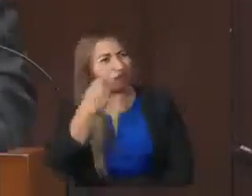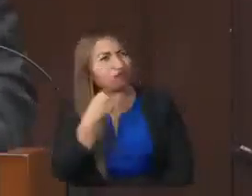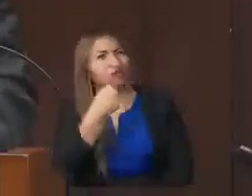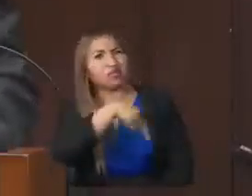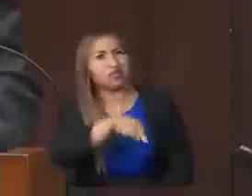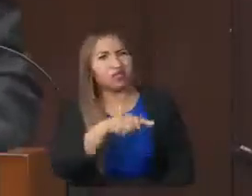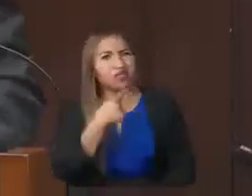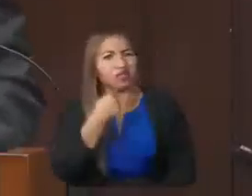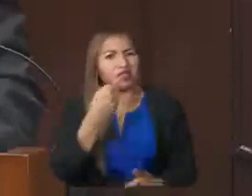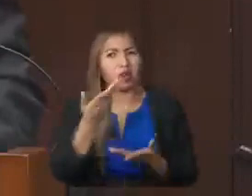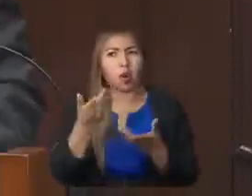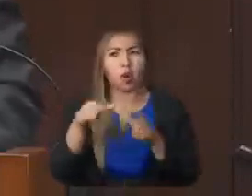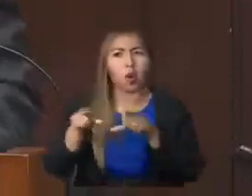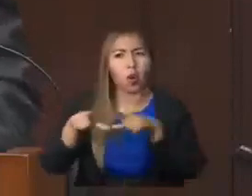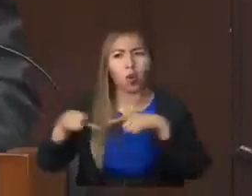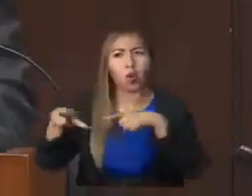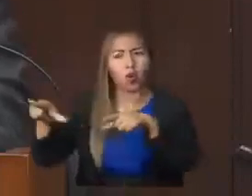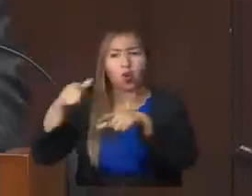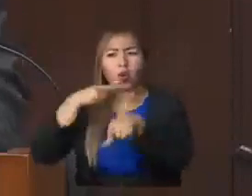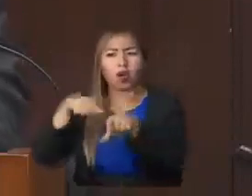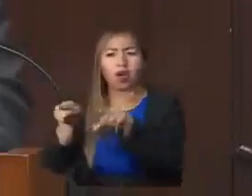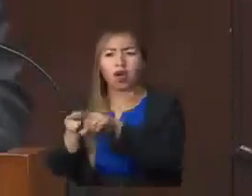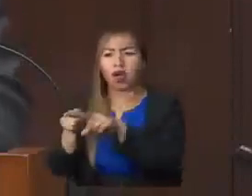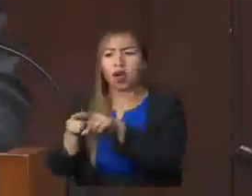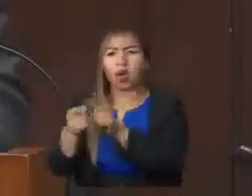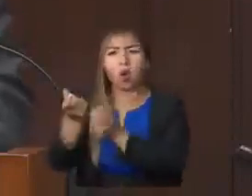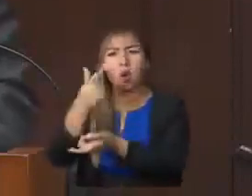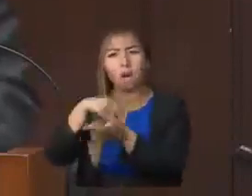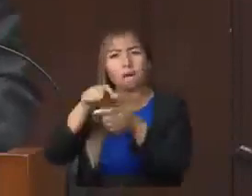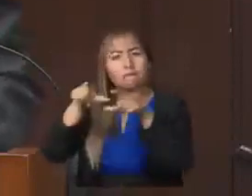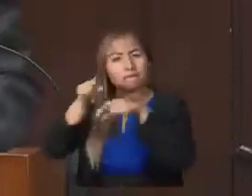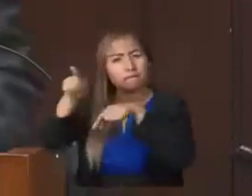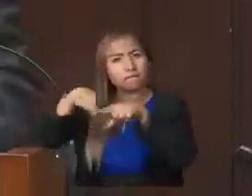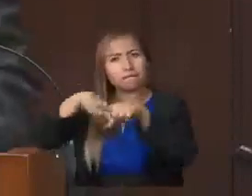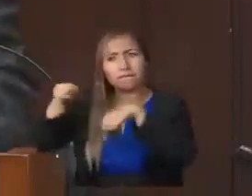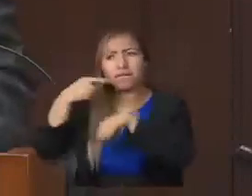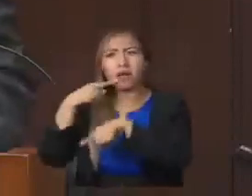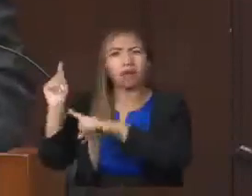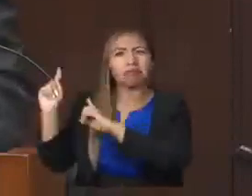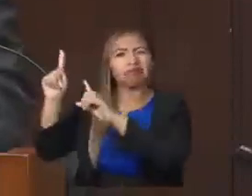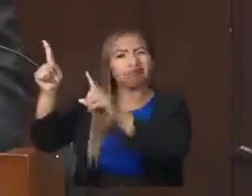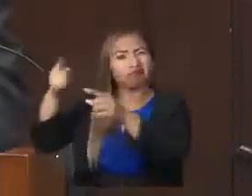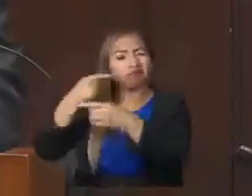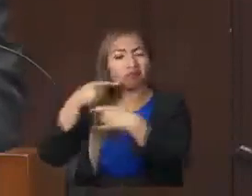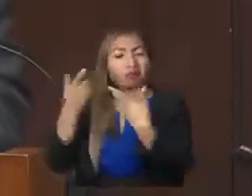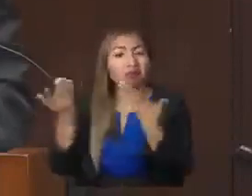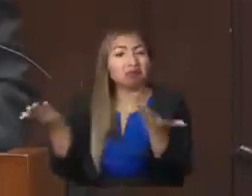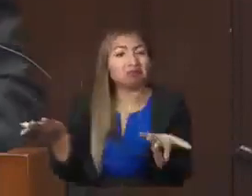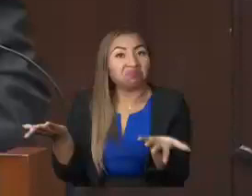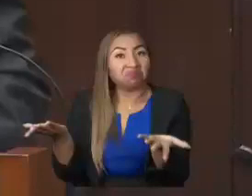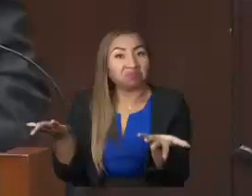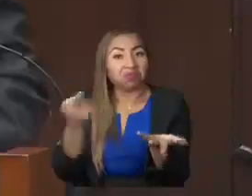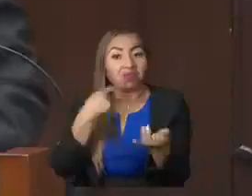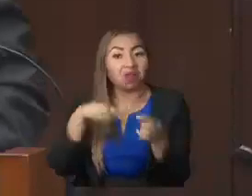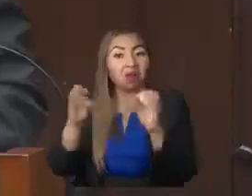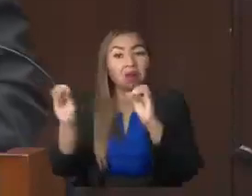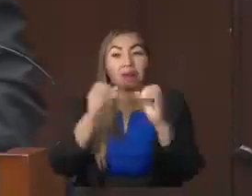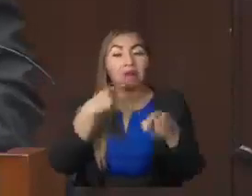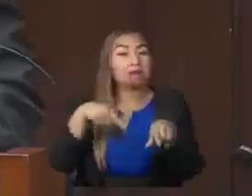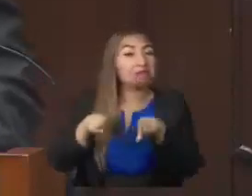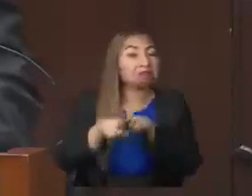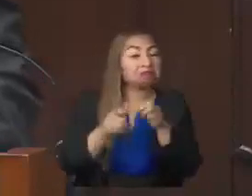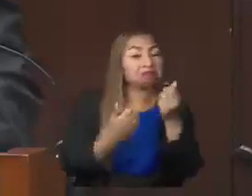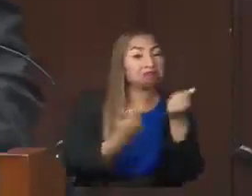un gimnasio o comieron pizza regalada por panameños allá. No se involucraron para